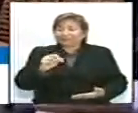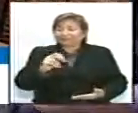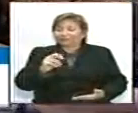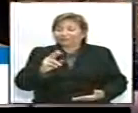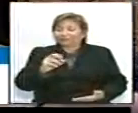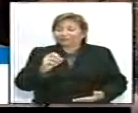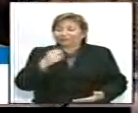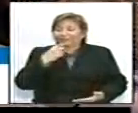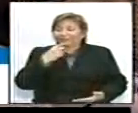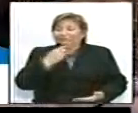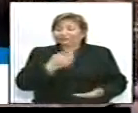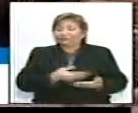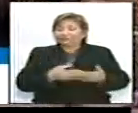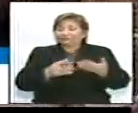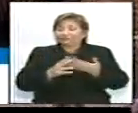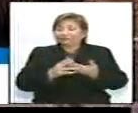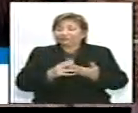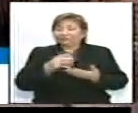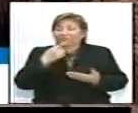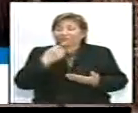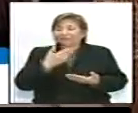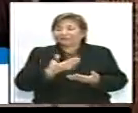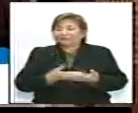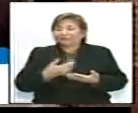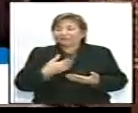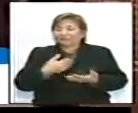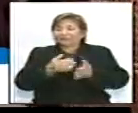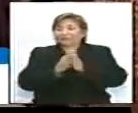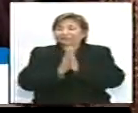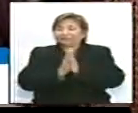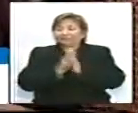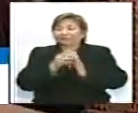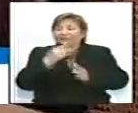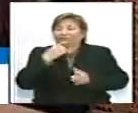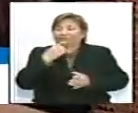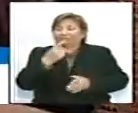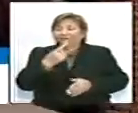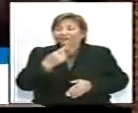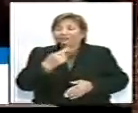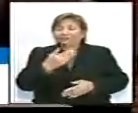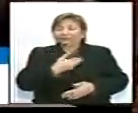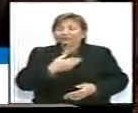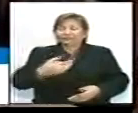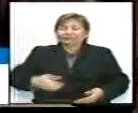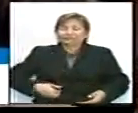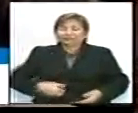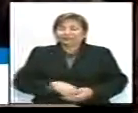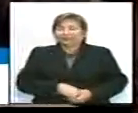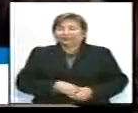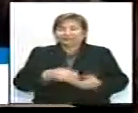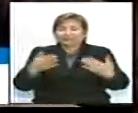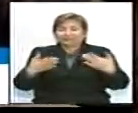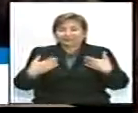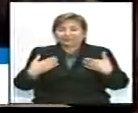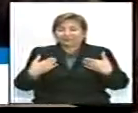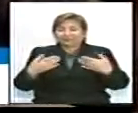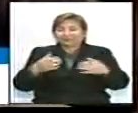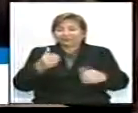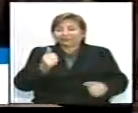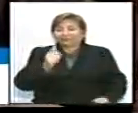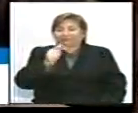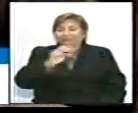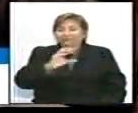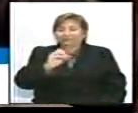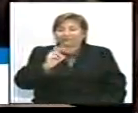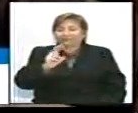Schack. La interrupción que estoy solicitando es para poder, en primer lugar, señor presidente, felicitar a la congresista Alcorta y